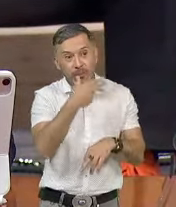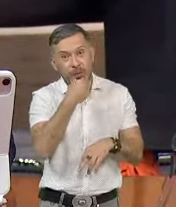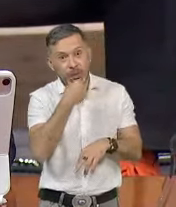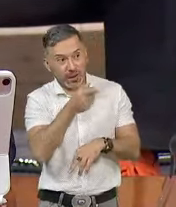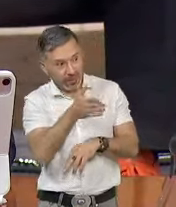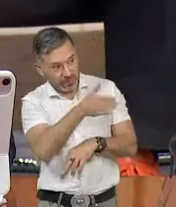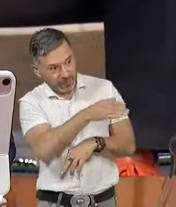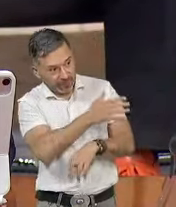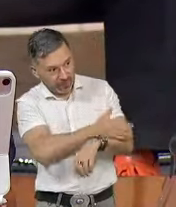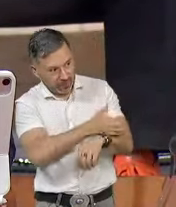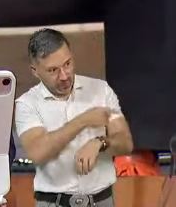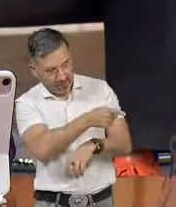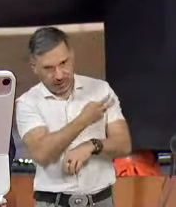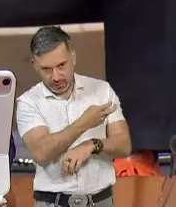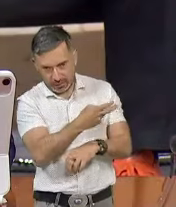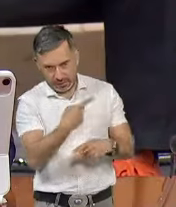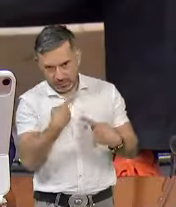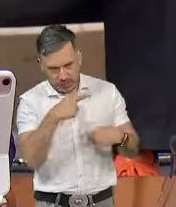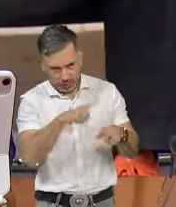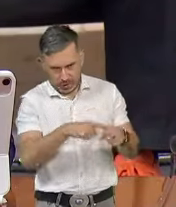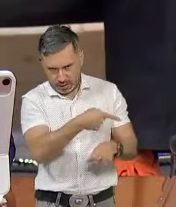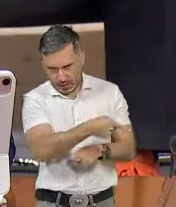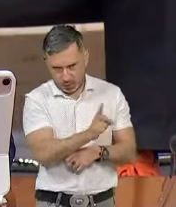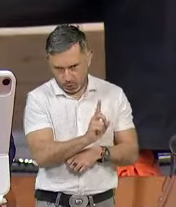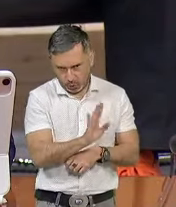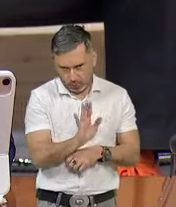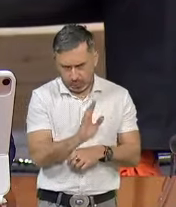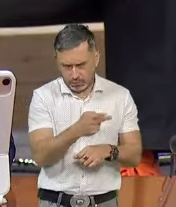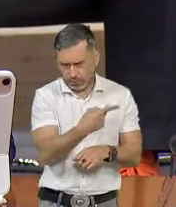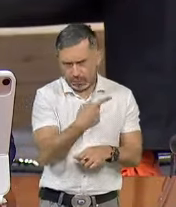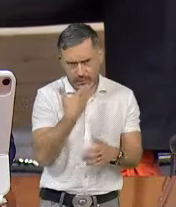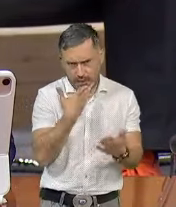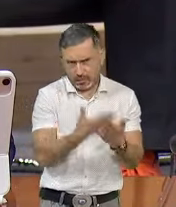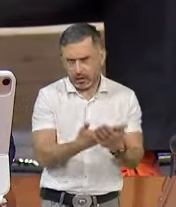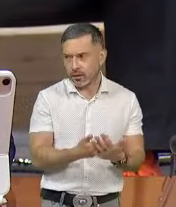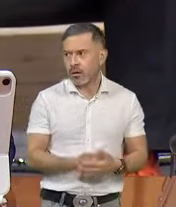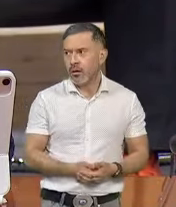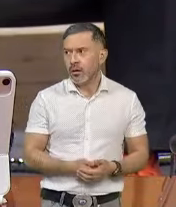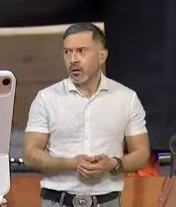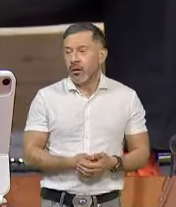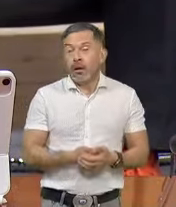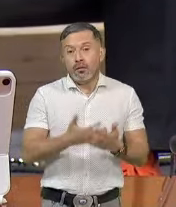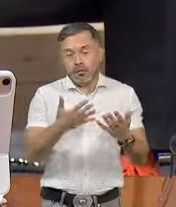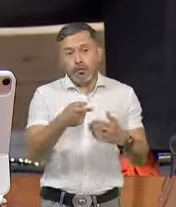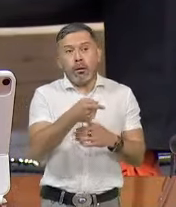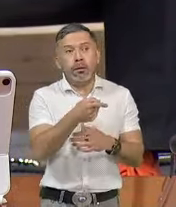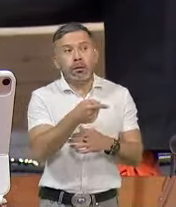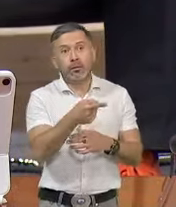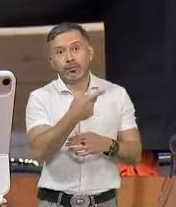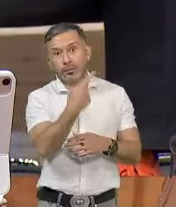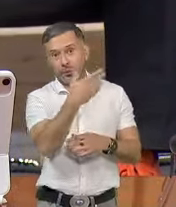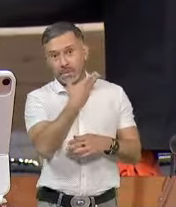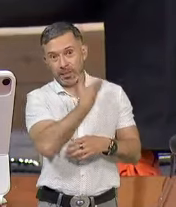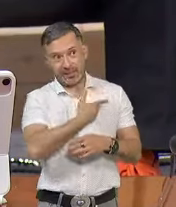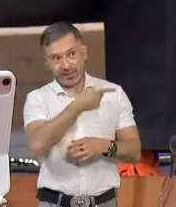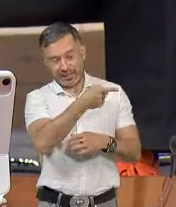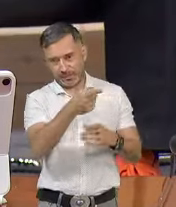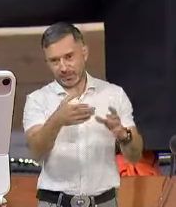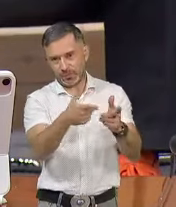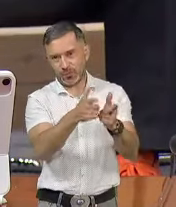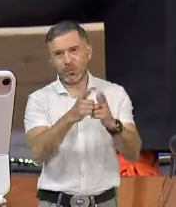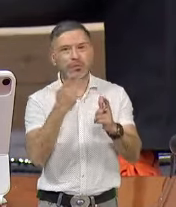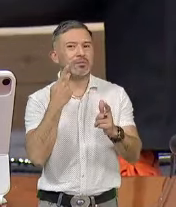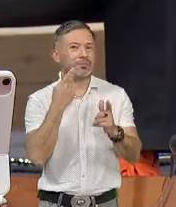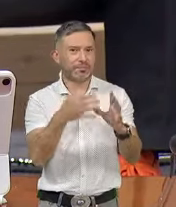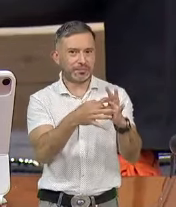Este no es personal bueno la coalición del oficialismo propuso a Denise merker dentro de